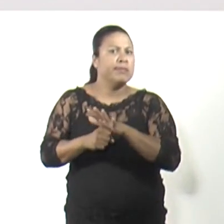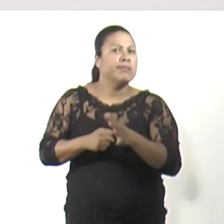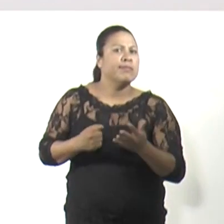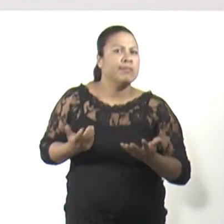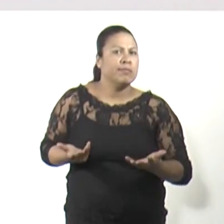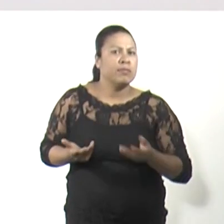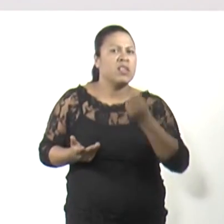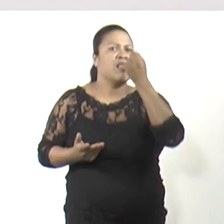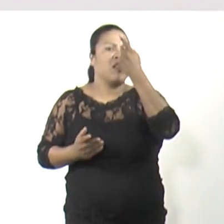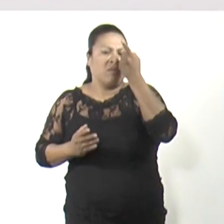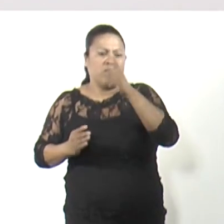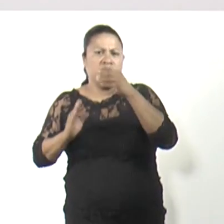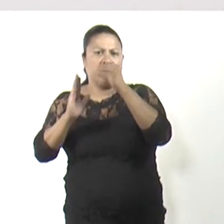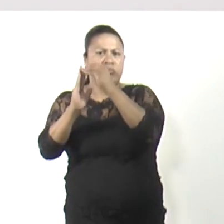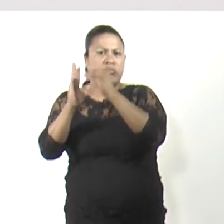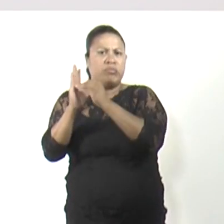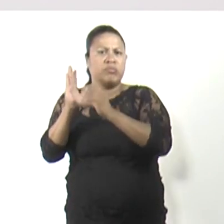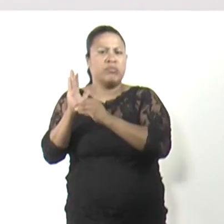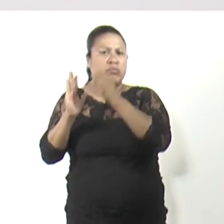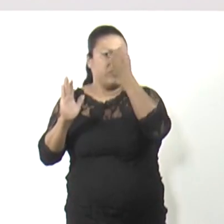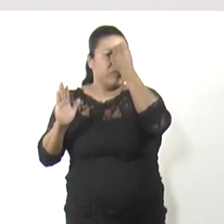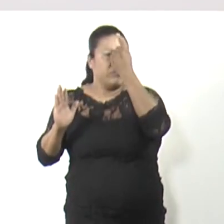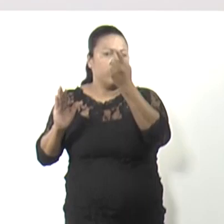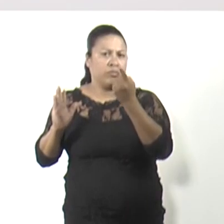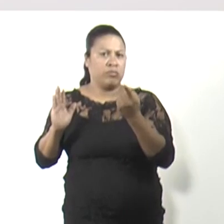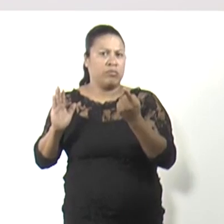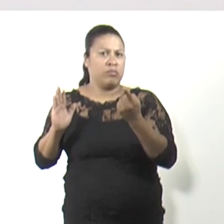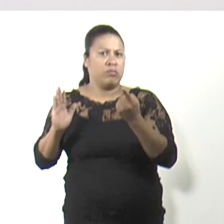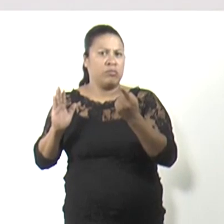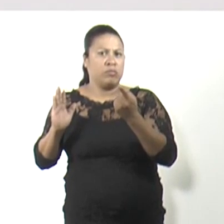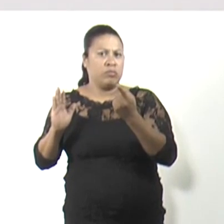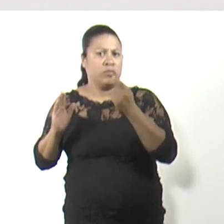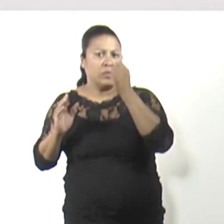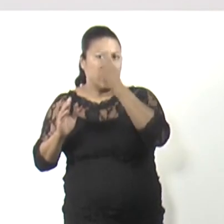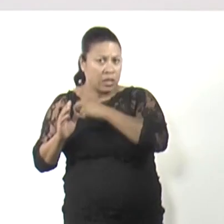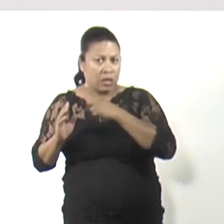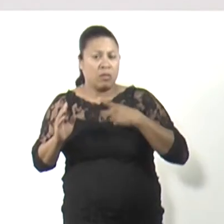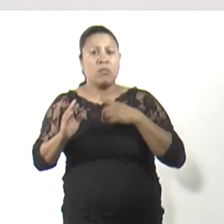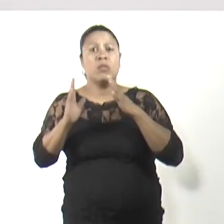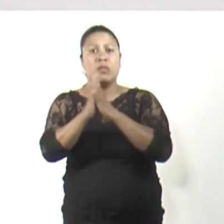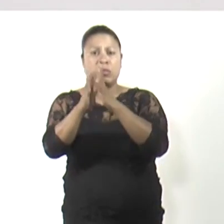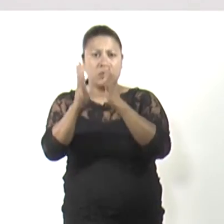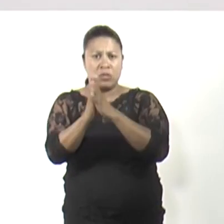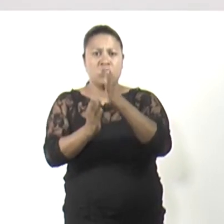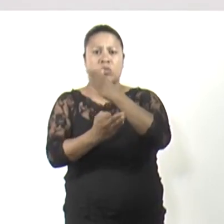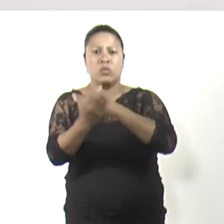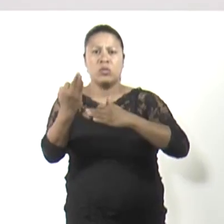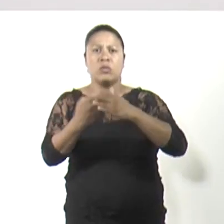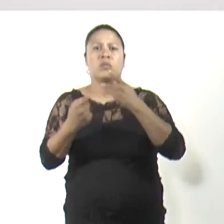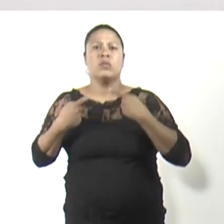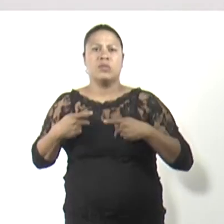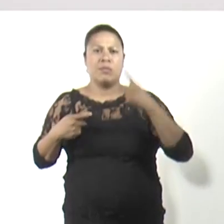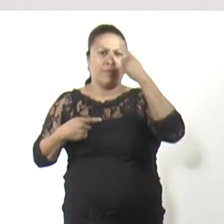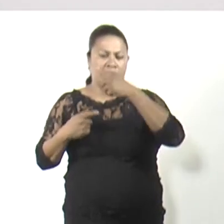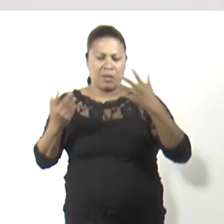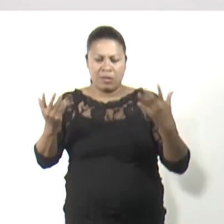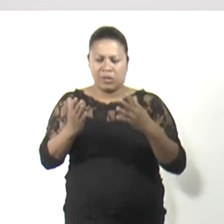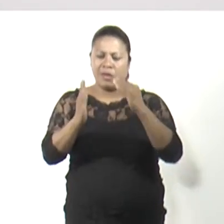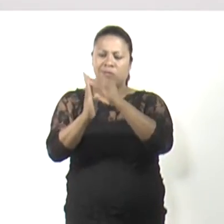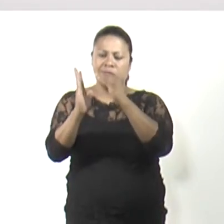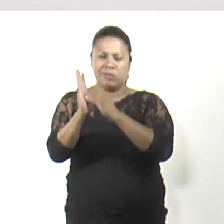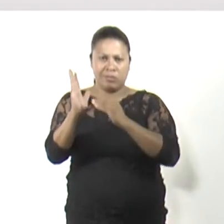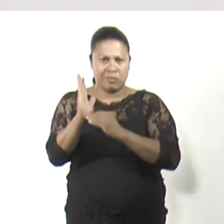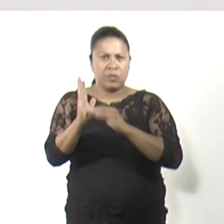las estableció y por qué? ¿Deben participar todas las personas para elaborarlas